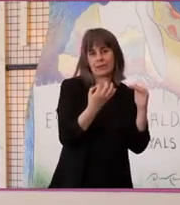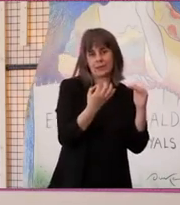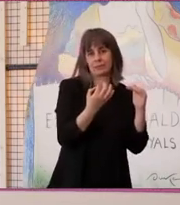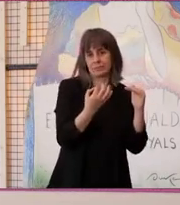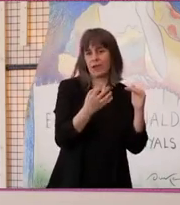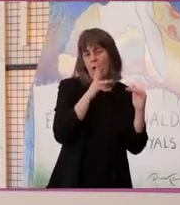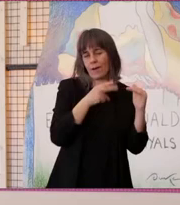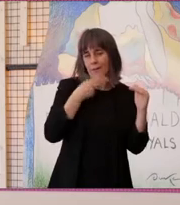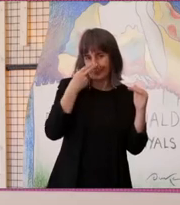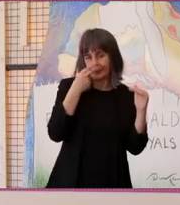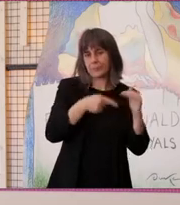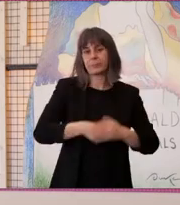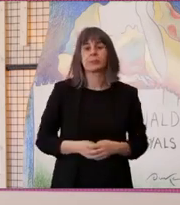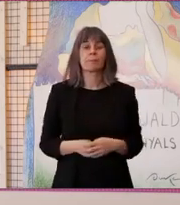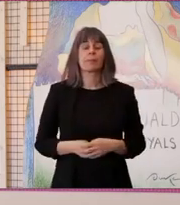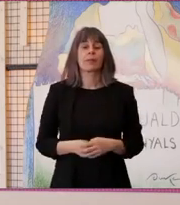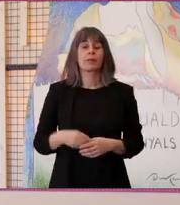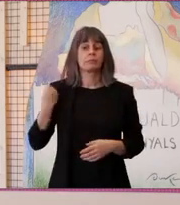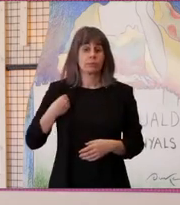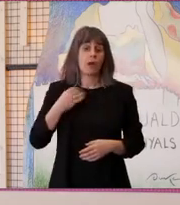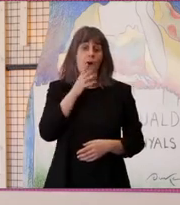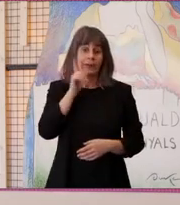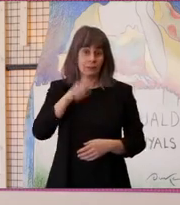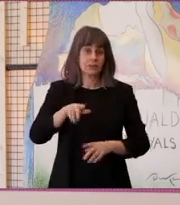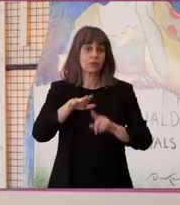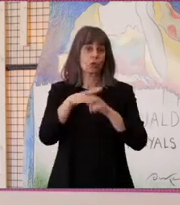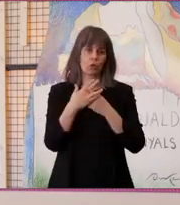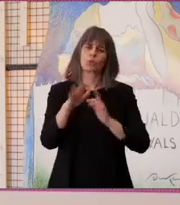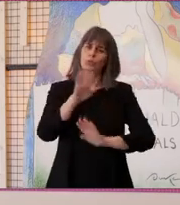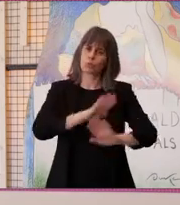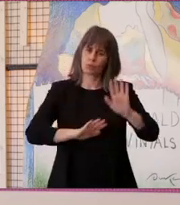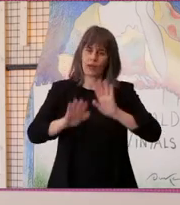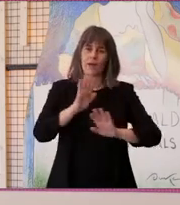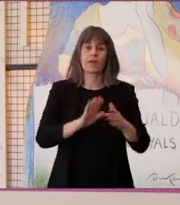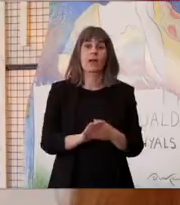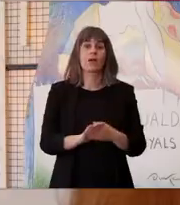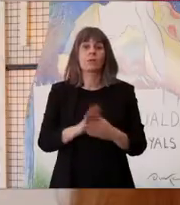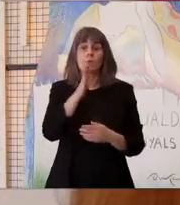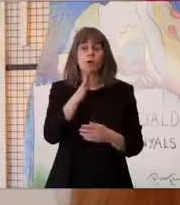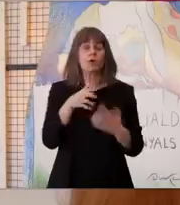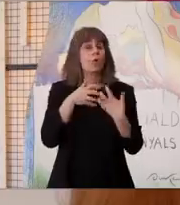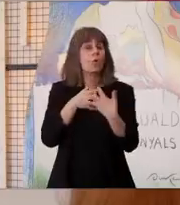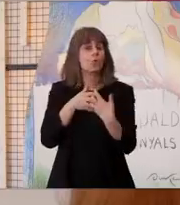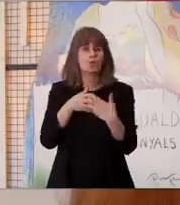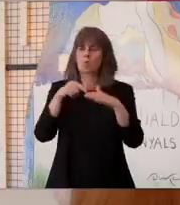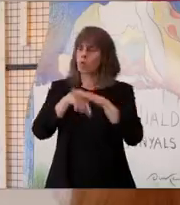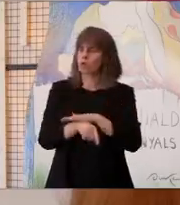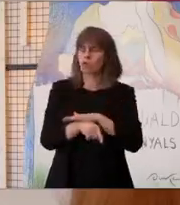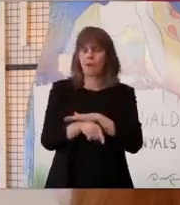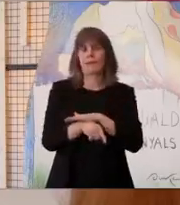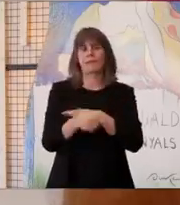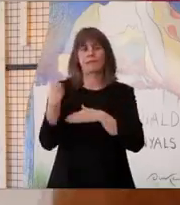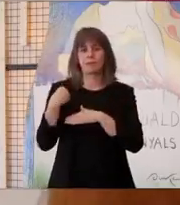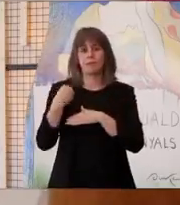margen de que también estamos en un momento complicado porque se hay una lucha profunda de paradigmas